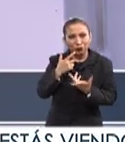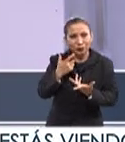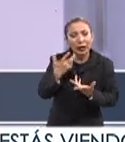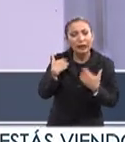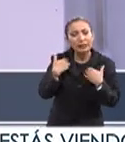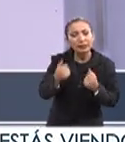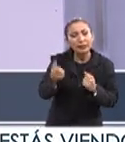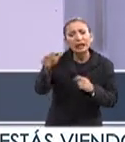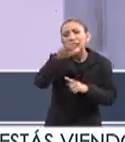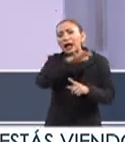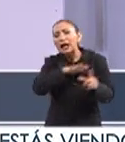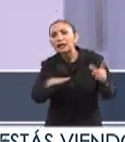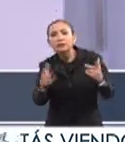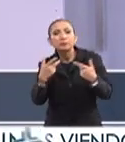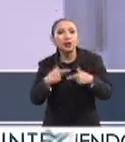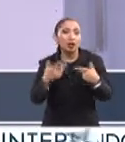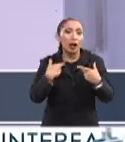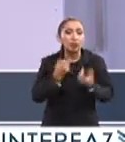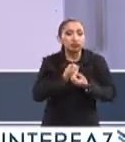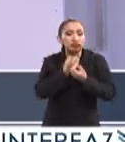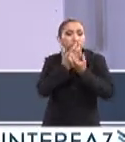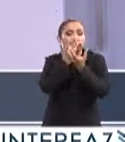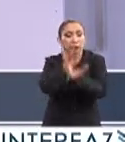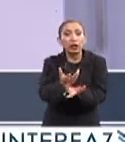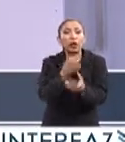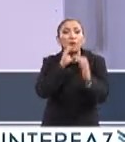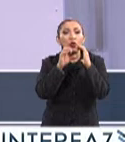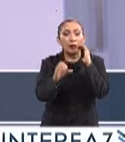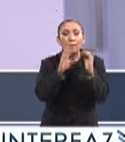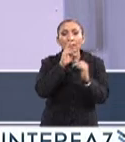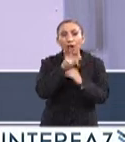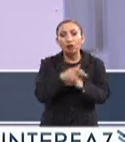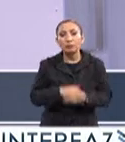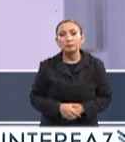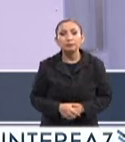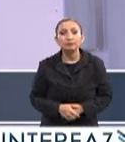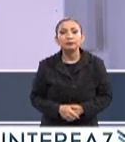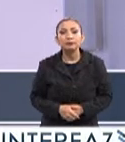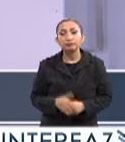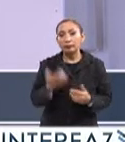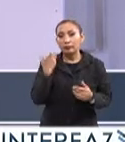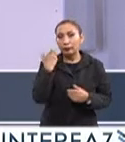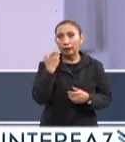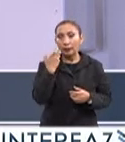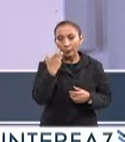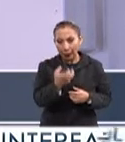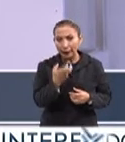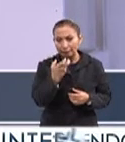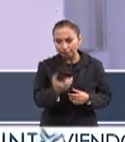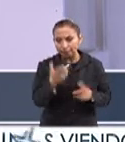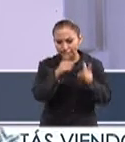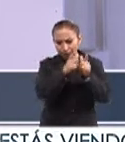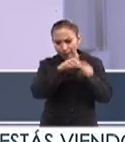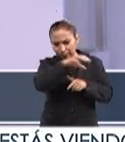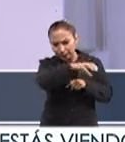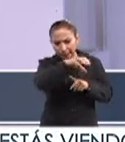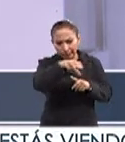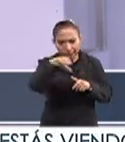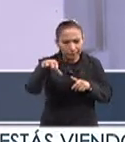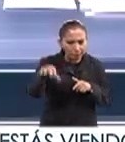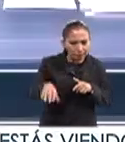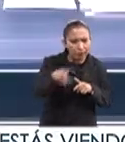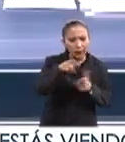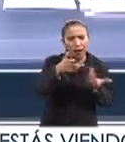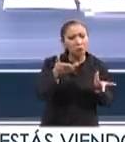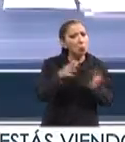de entender la sociedad y podernos expresar y comunicar mejor con los otros. Y con estos grupos,